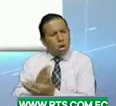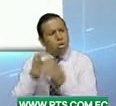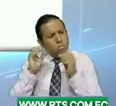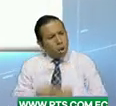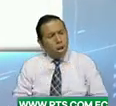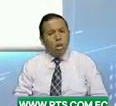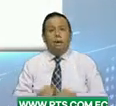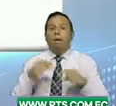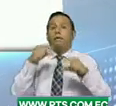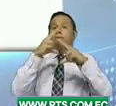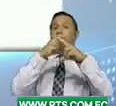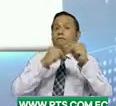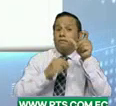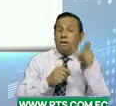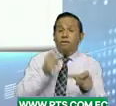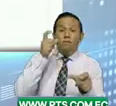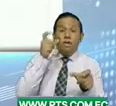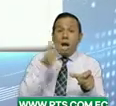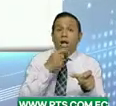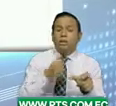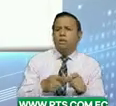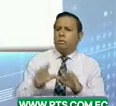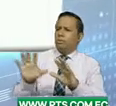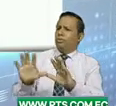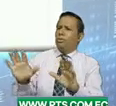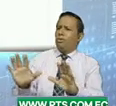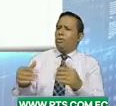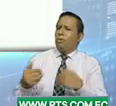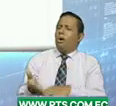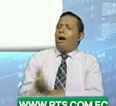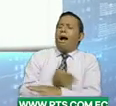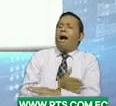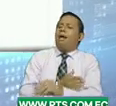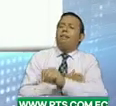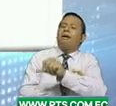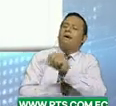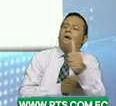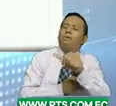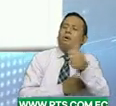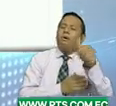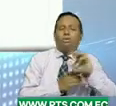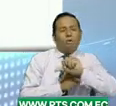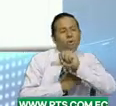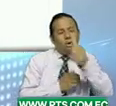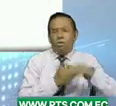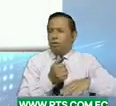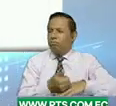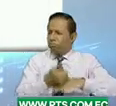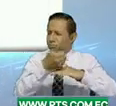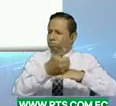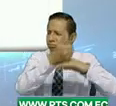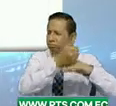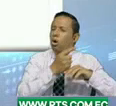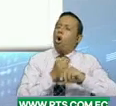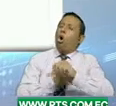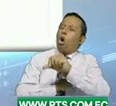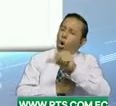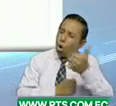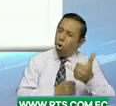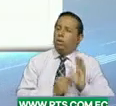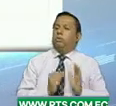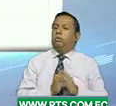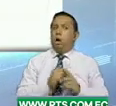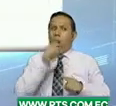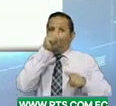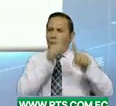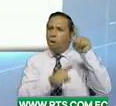Lasso, no son funcionarios de su gobierno, sino ex autoridades y personal de otras funciones, quienes han querido incidir a